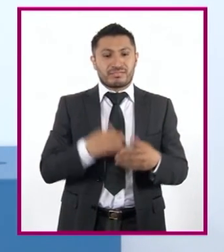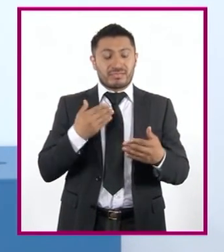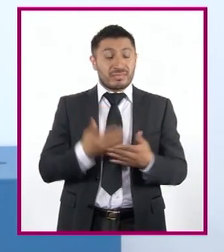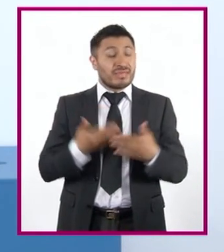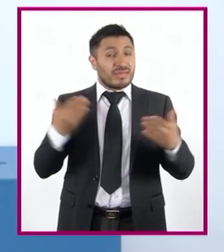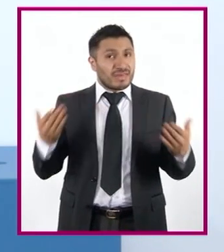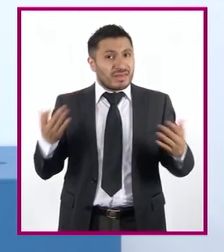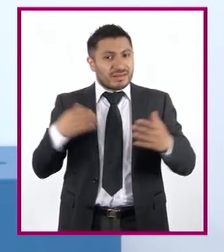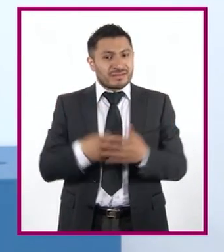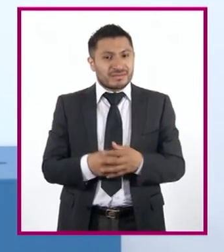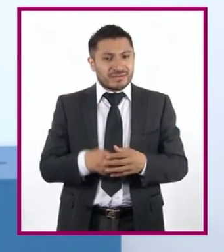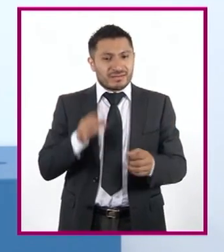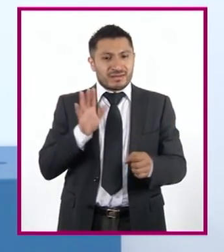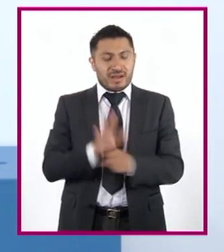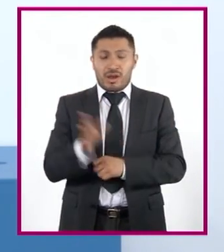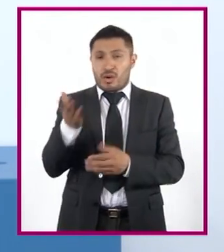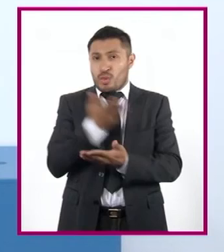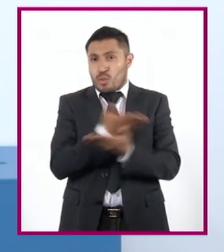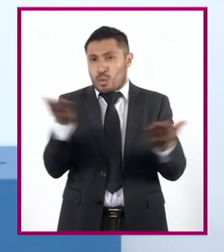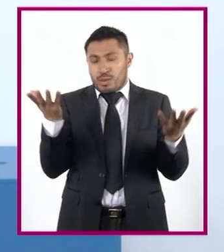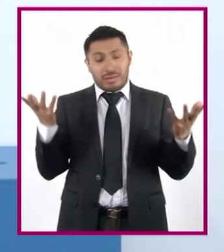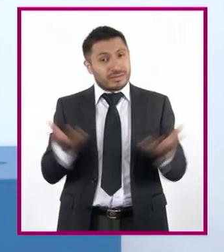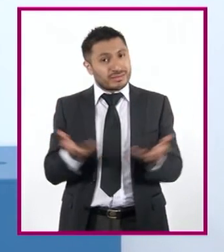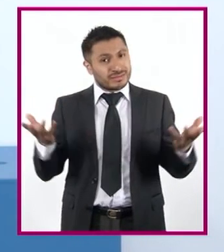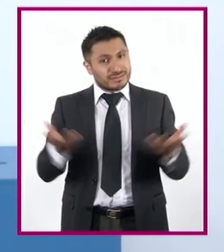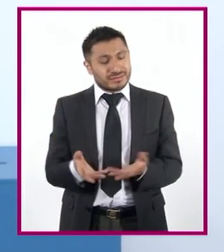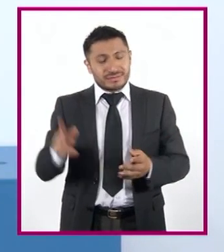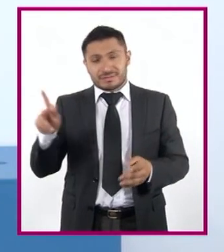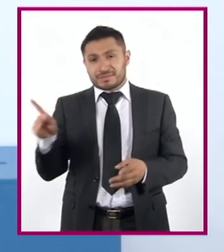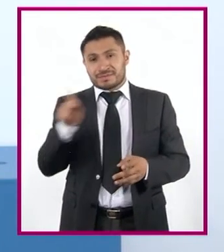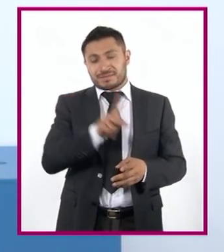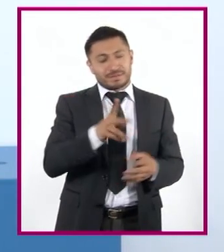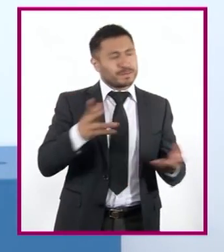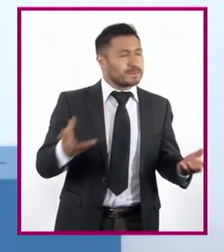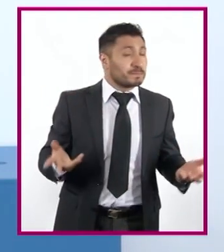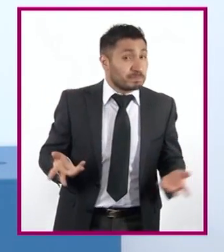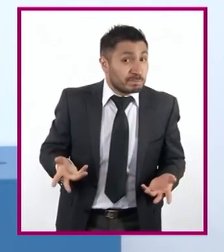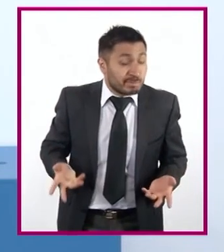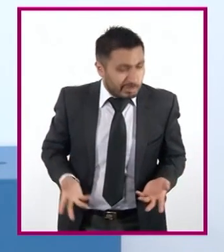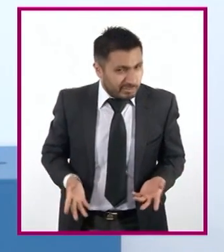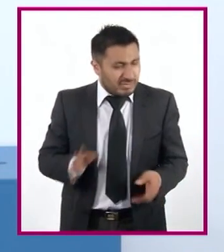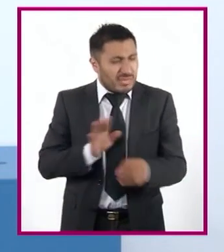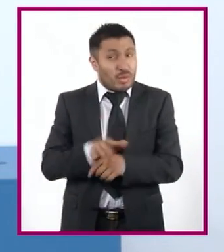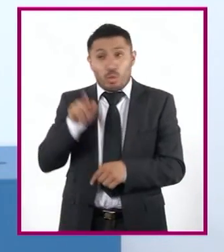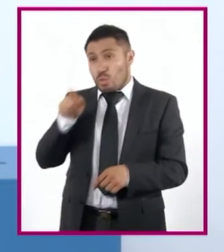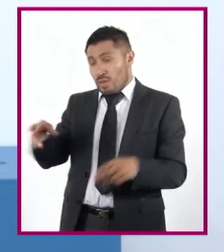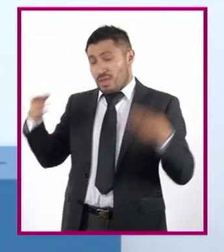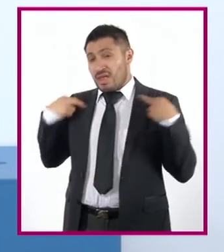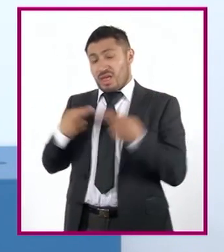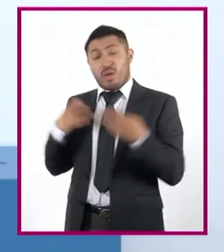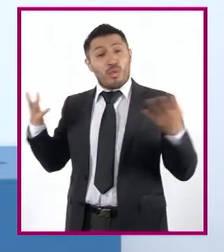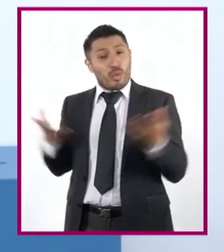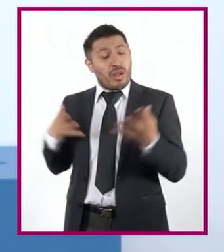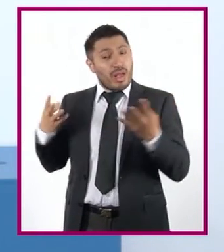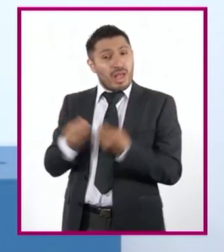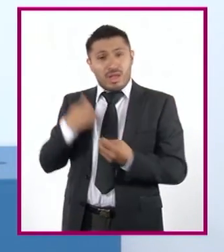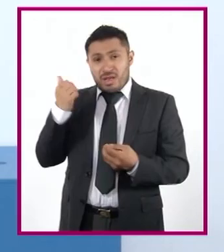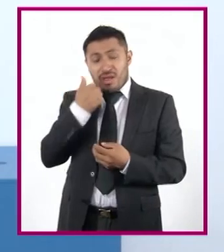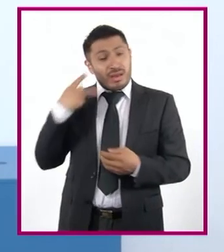Ahora bien, lo que están haciendo se va pareciendo a lo que el maestro realizó con sus